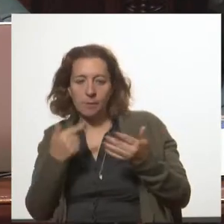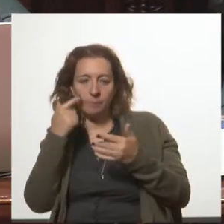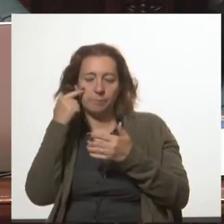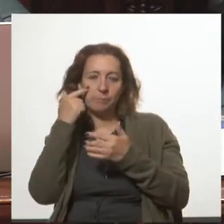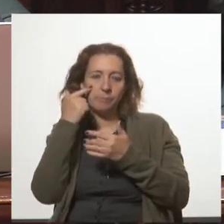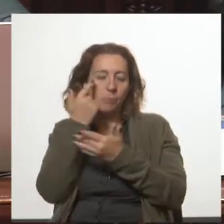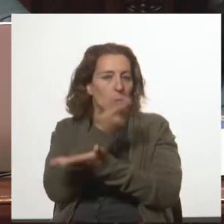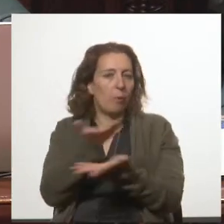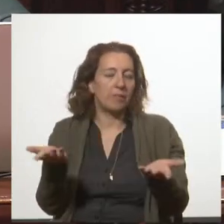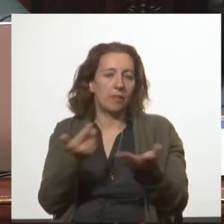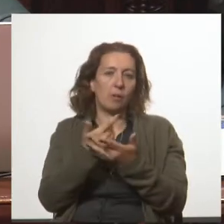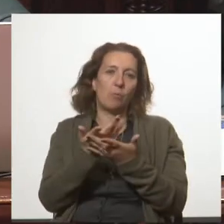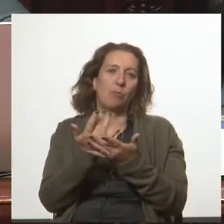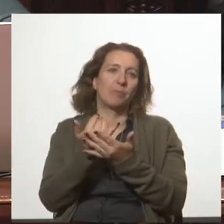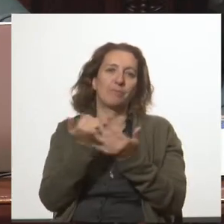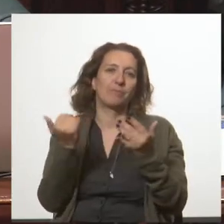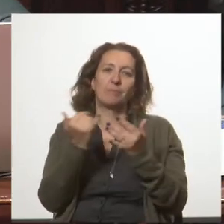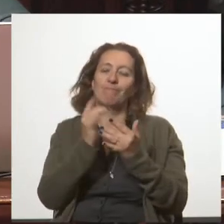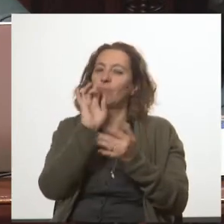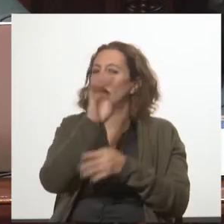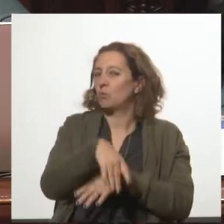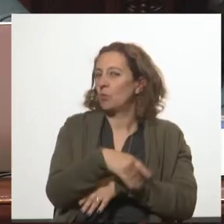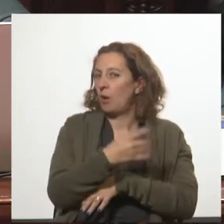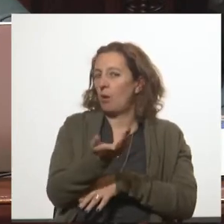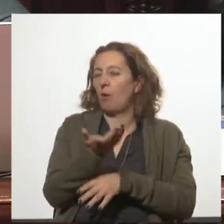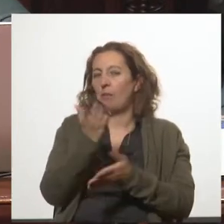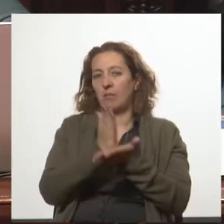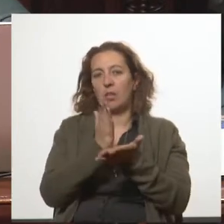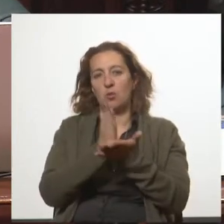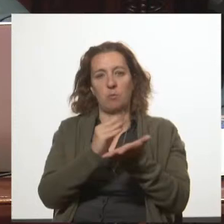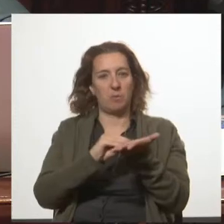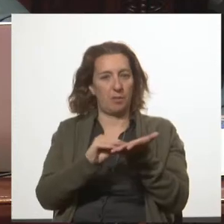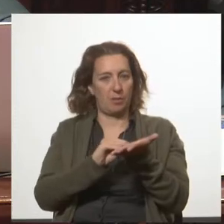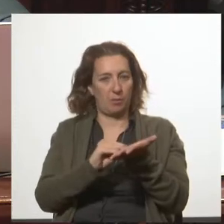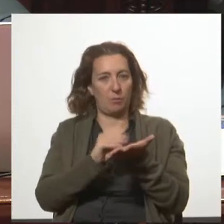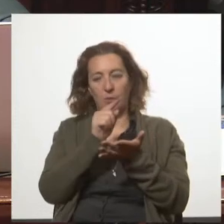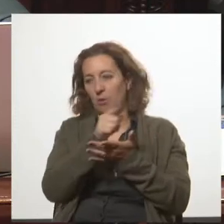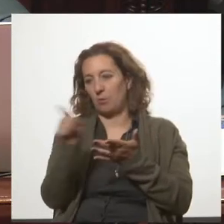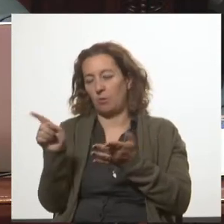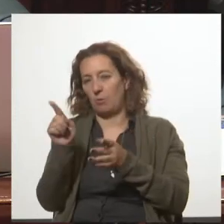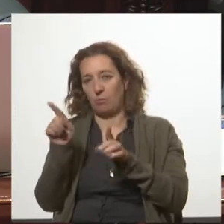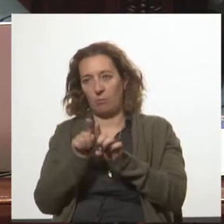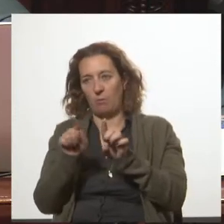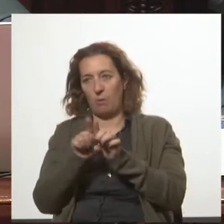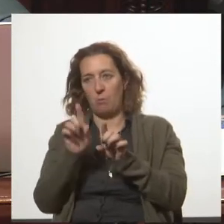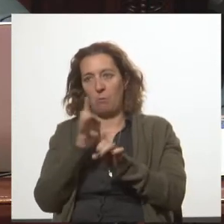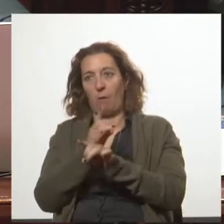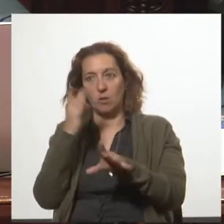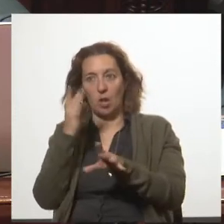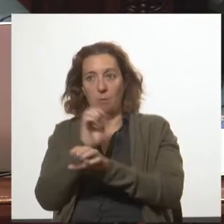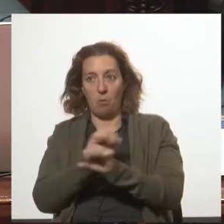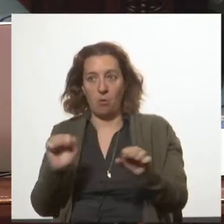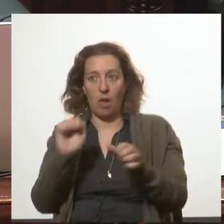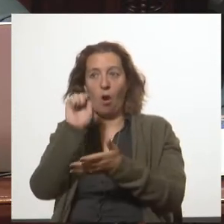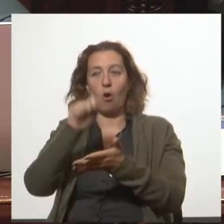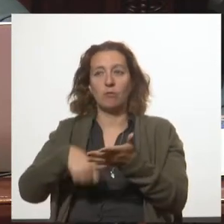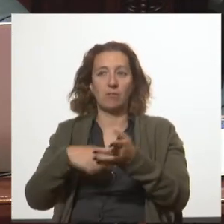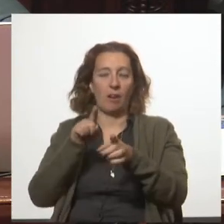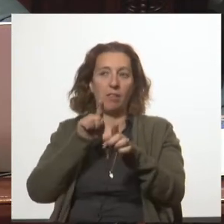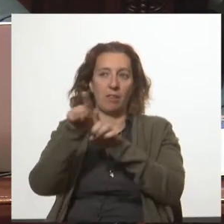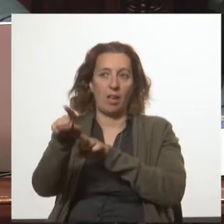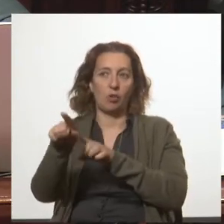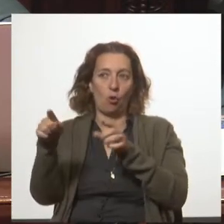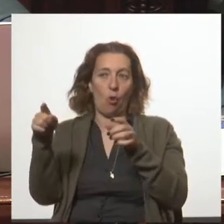administrativo porque estos mismos profesionales podrían haber sido contratados directamente por ante él como se lo hace habitualmente